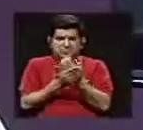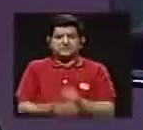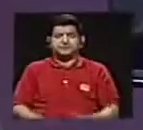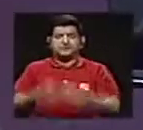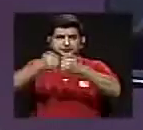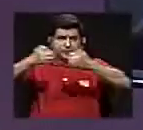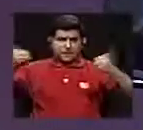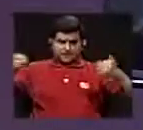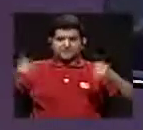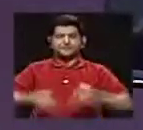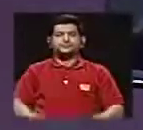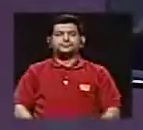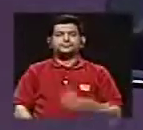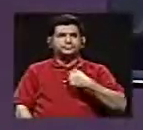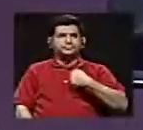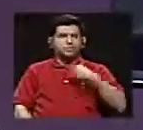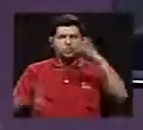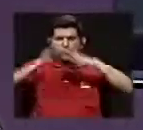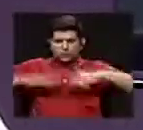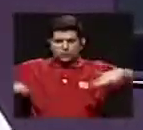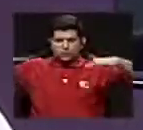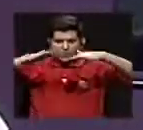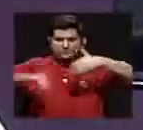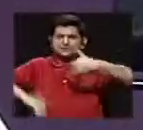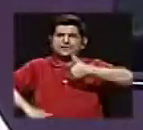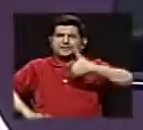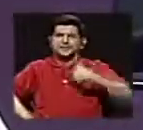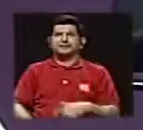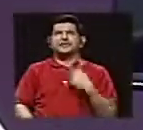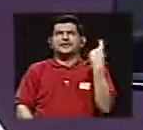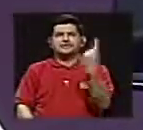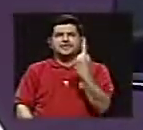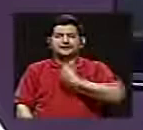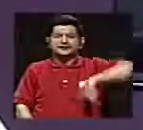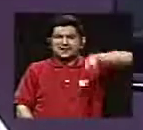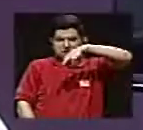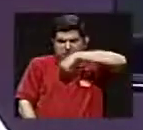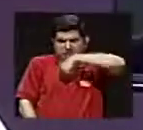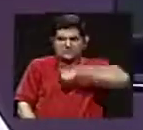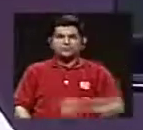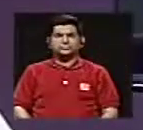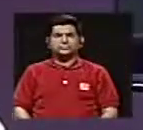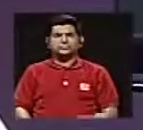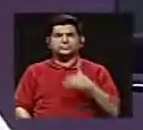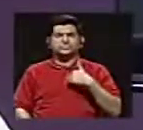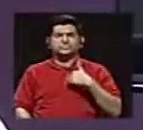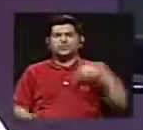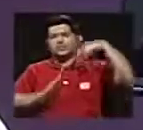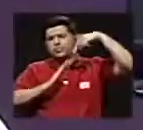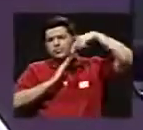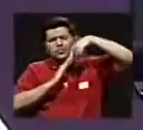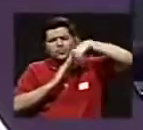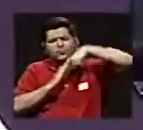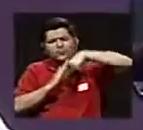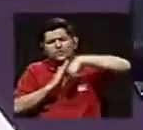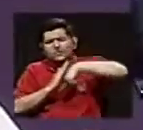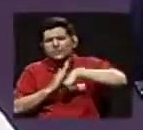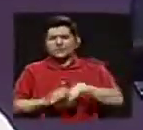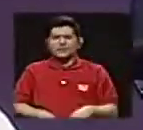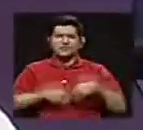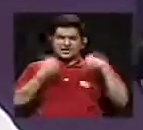eso, uno vive en ese ambiente. Siempre hemos tenido profundamente en nuestros